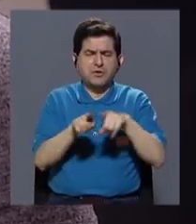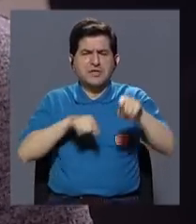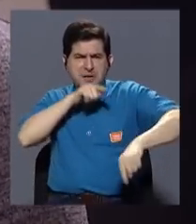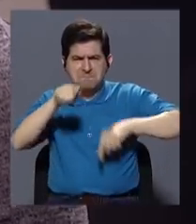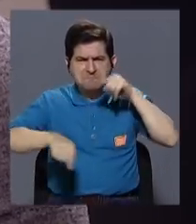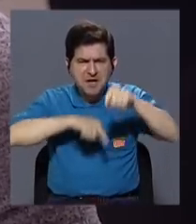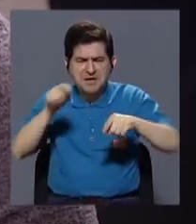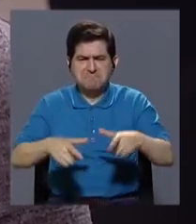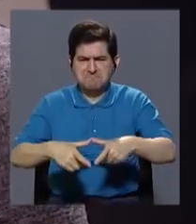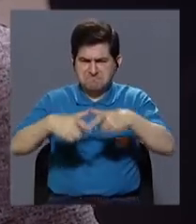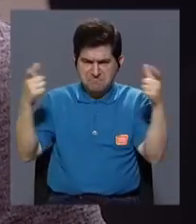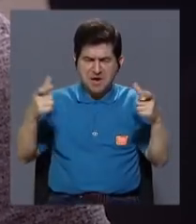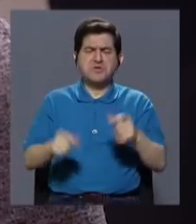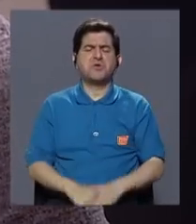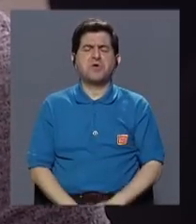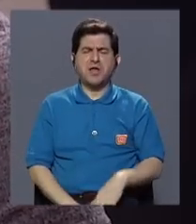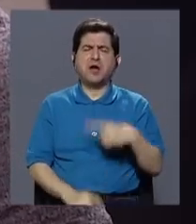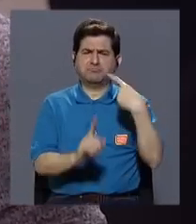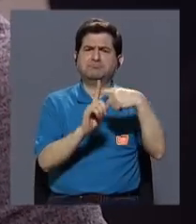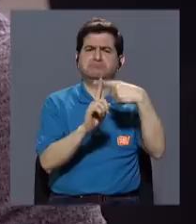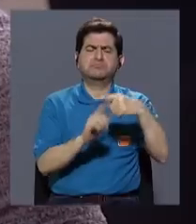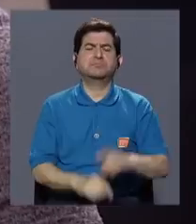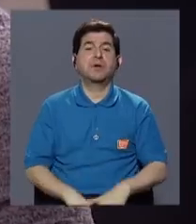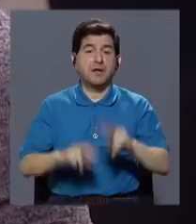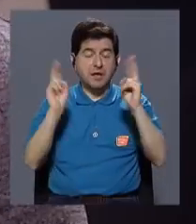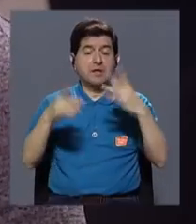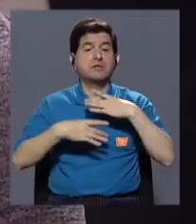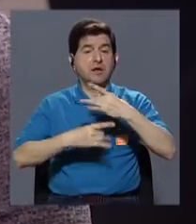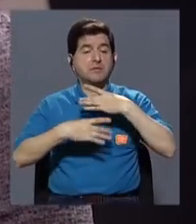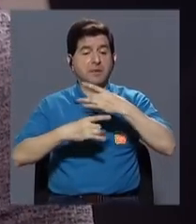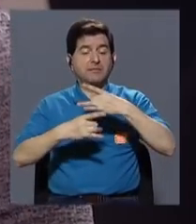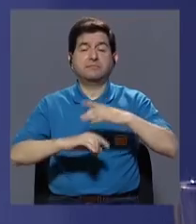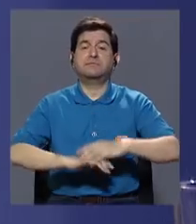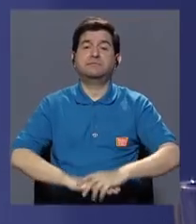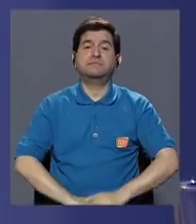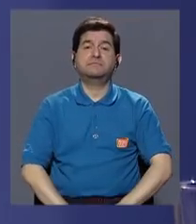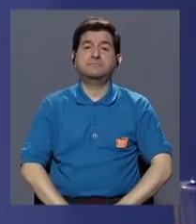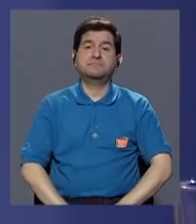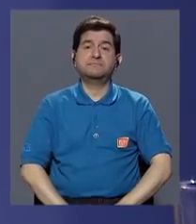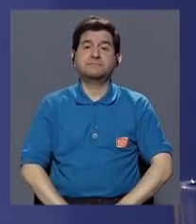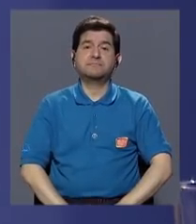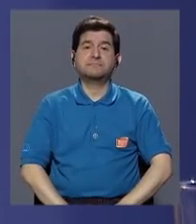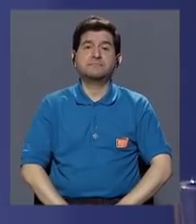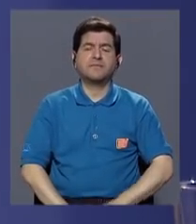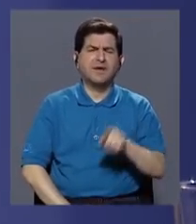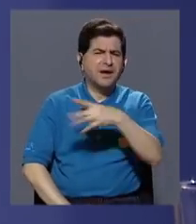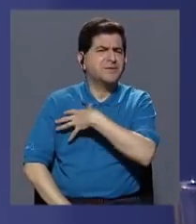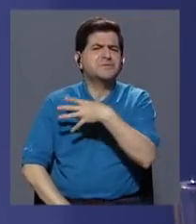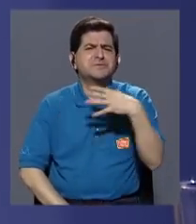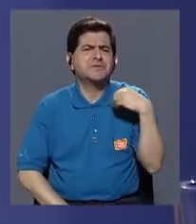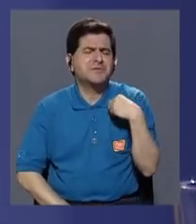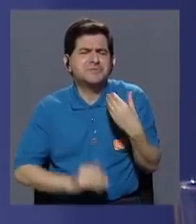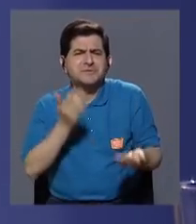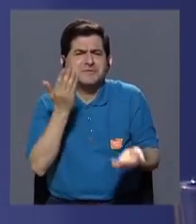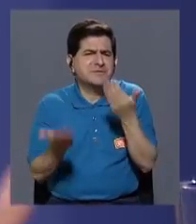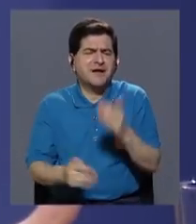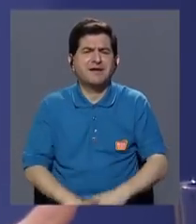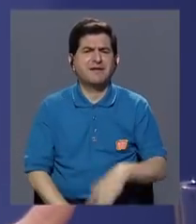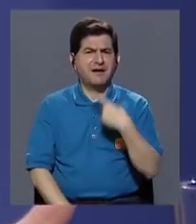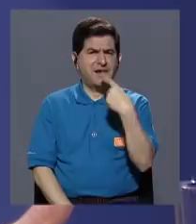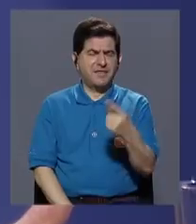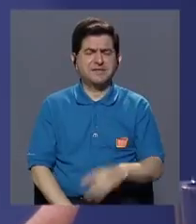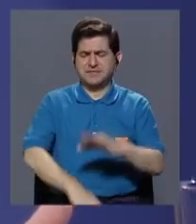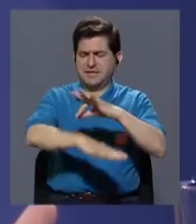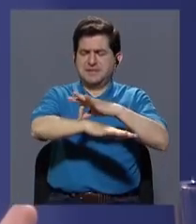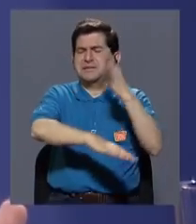en críticas en la mayoría han sido constructivas y ha sido un tema interesante qué te gustaría que se dijera